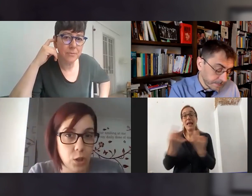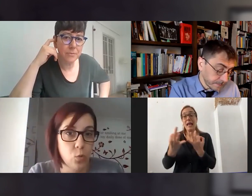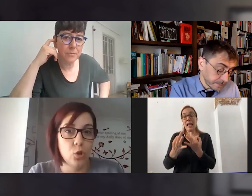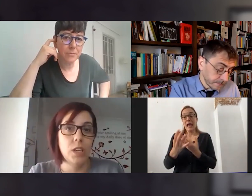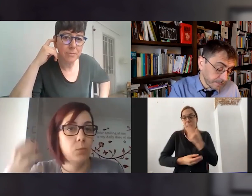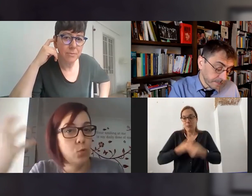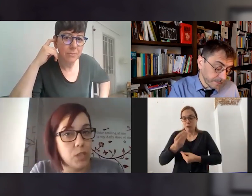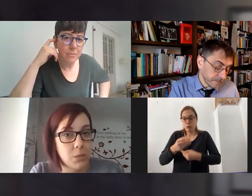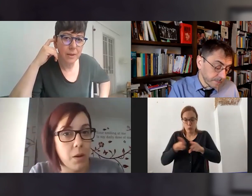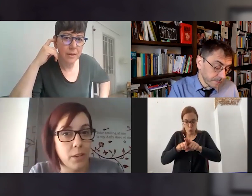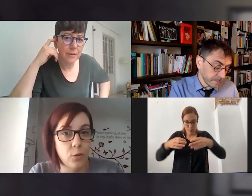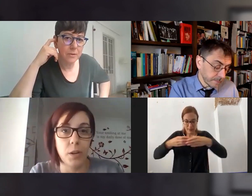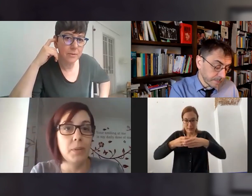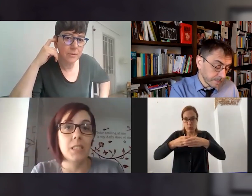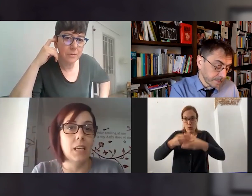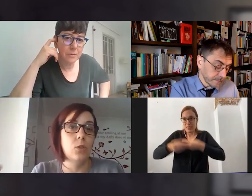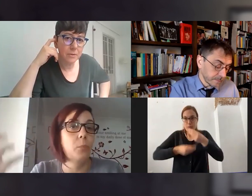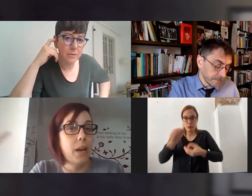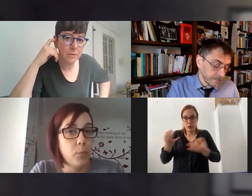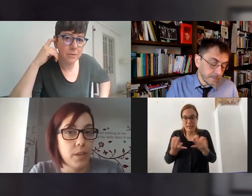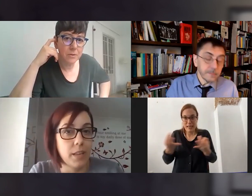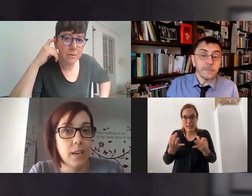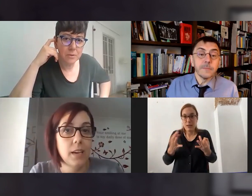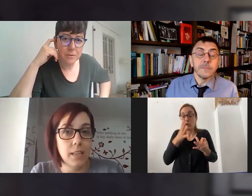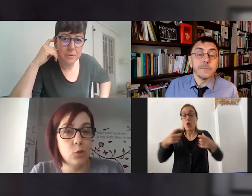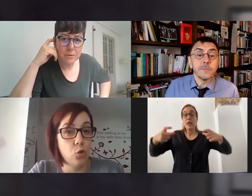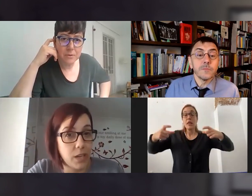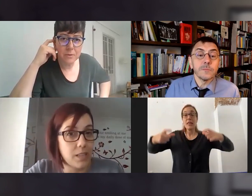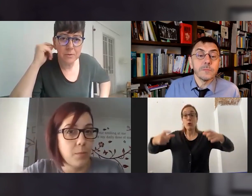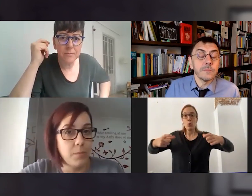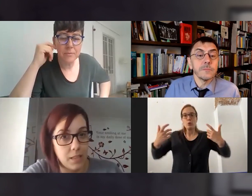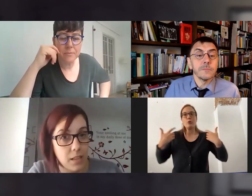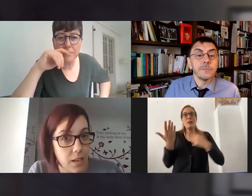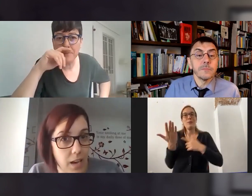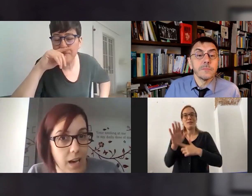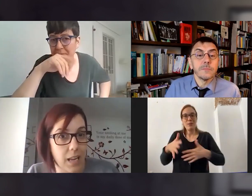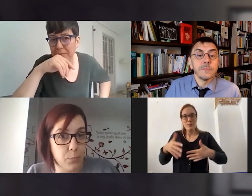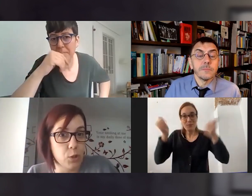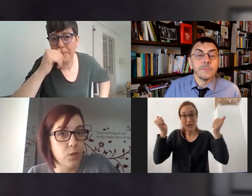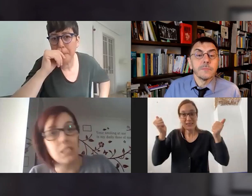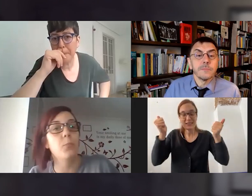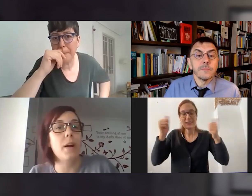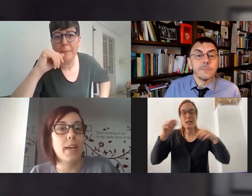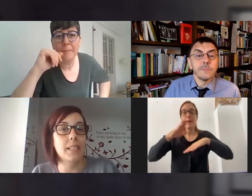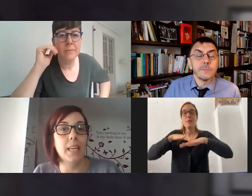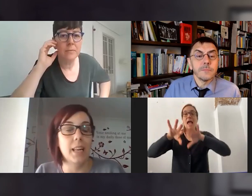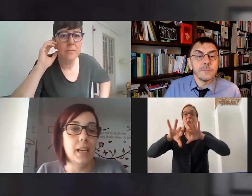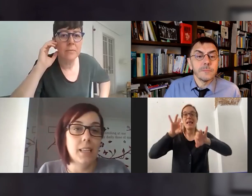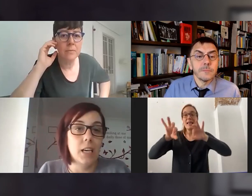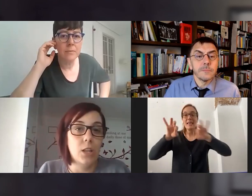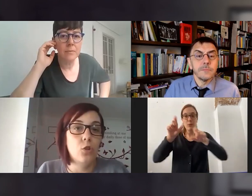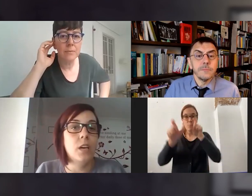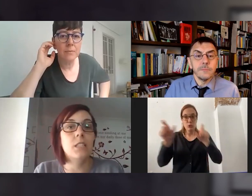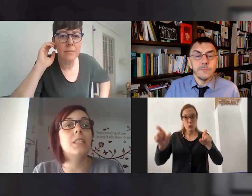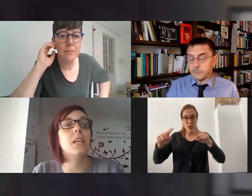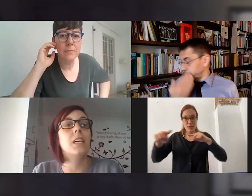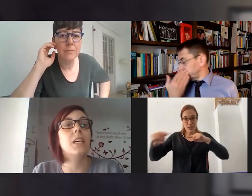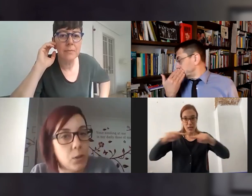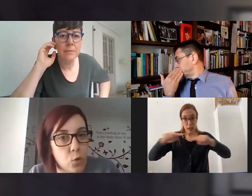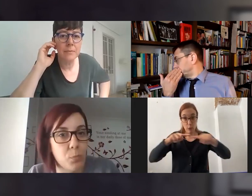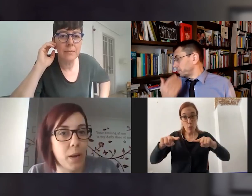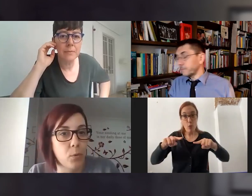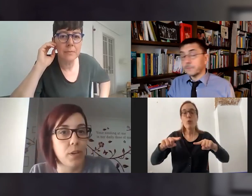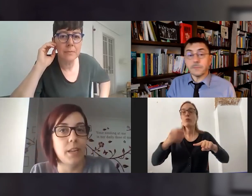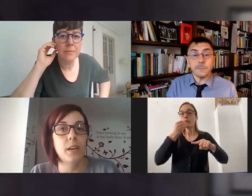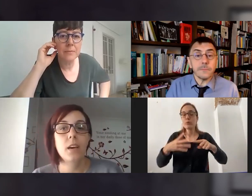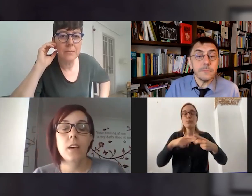los círculos tienen muchísima mayor representación para poder escoger también a las personas que vayan a estar en las direcciones, tienen más